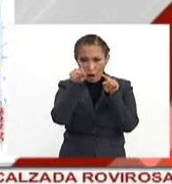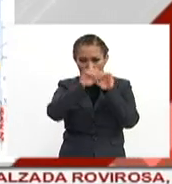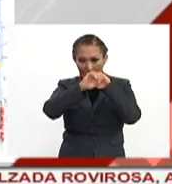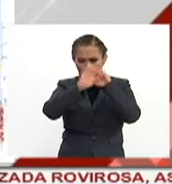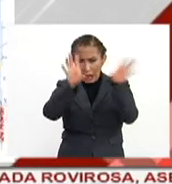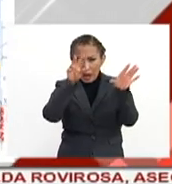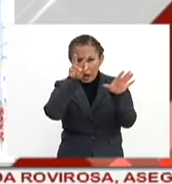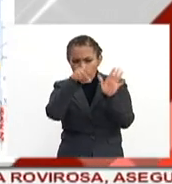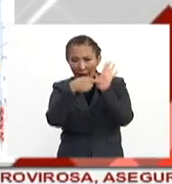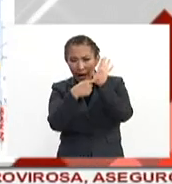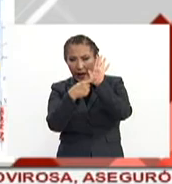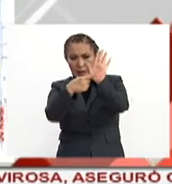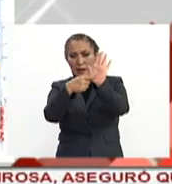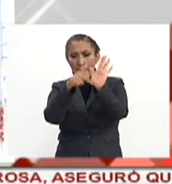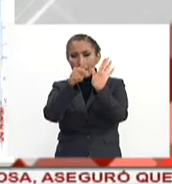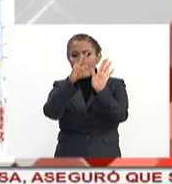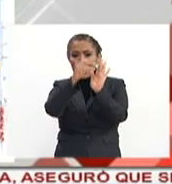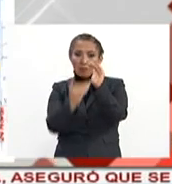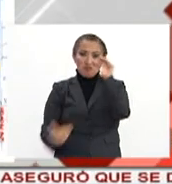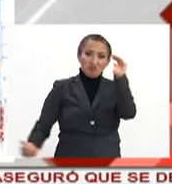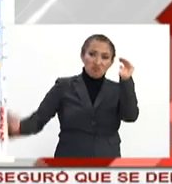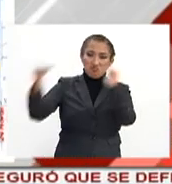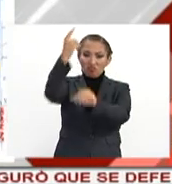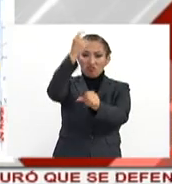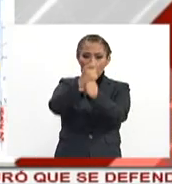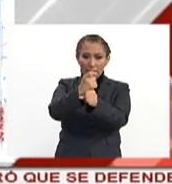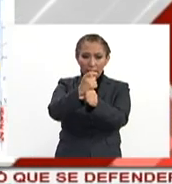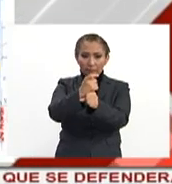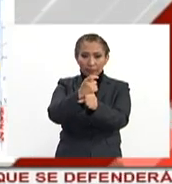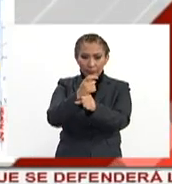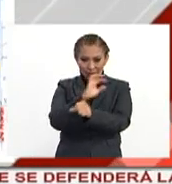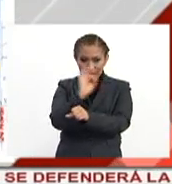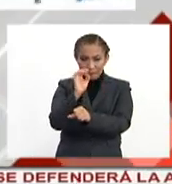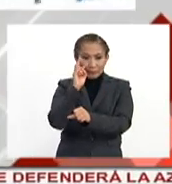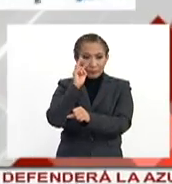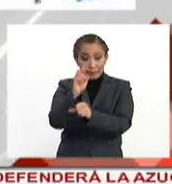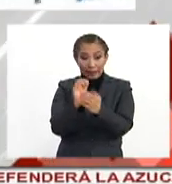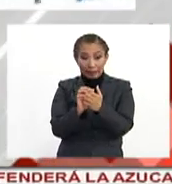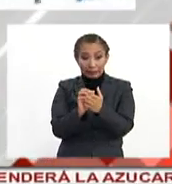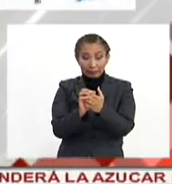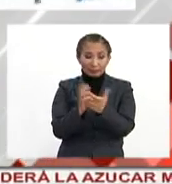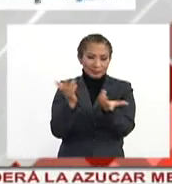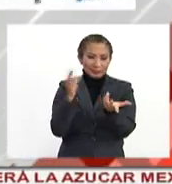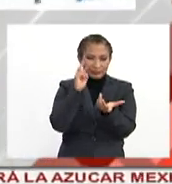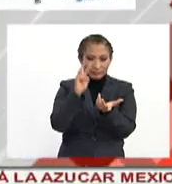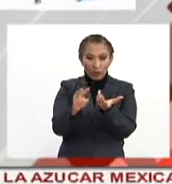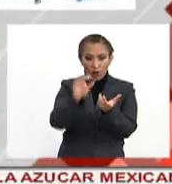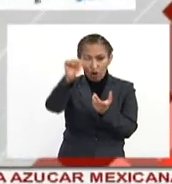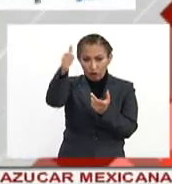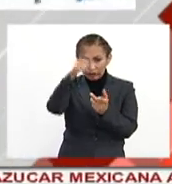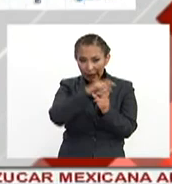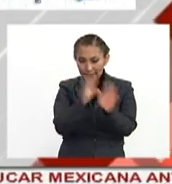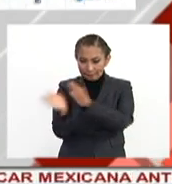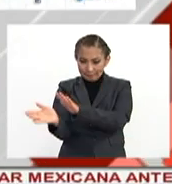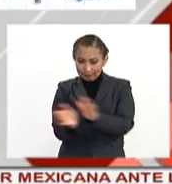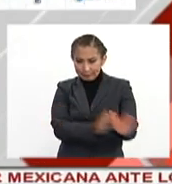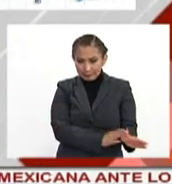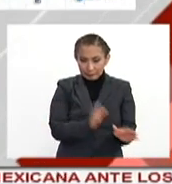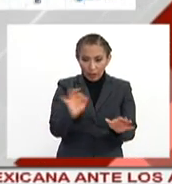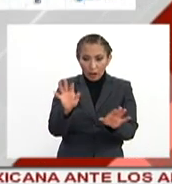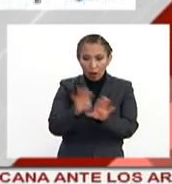la que tiene al PRI. Si vemos la mayor, digamos, la otra tendencia